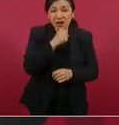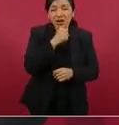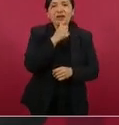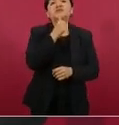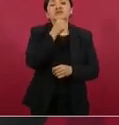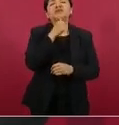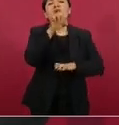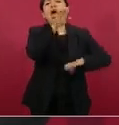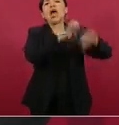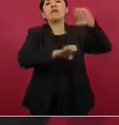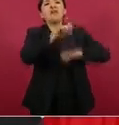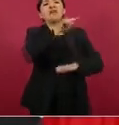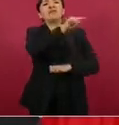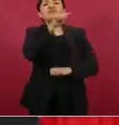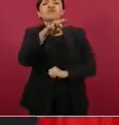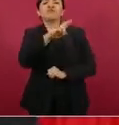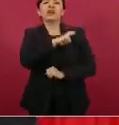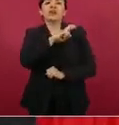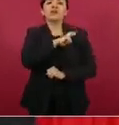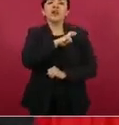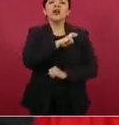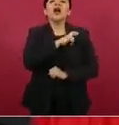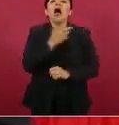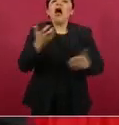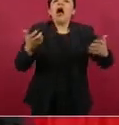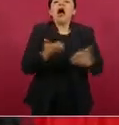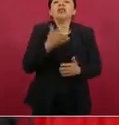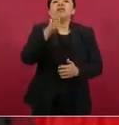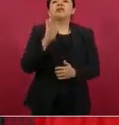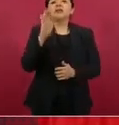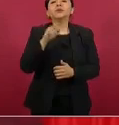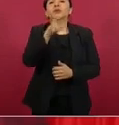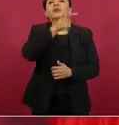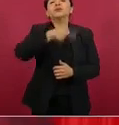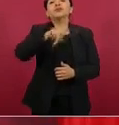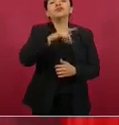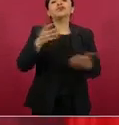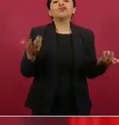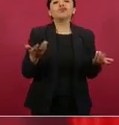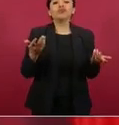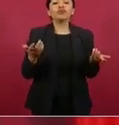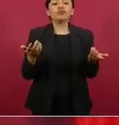las empresas iban a